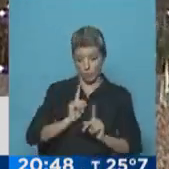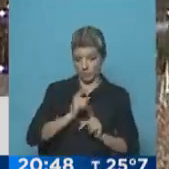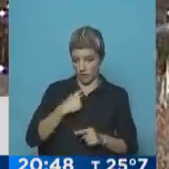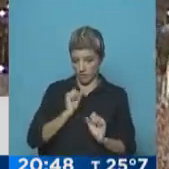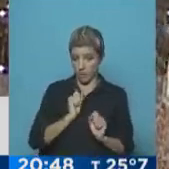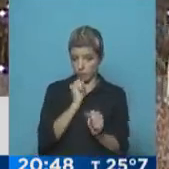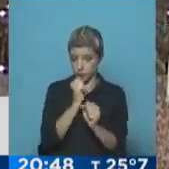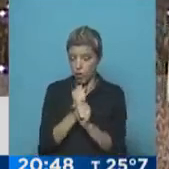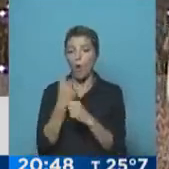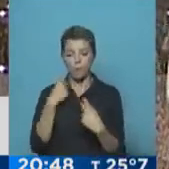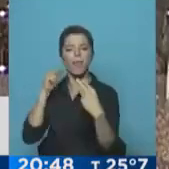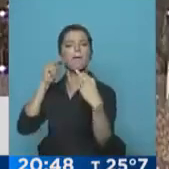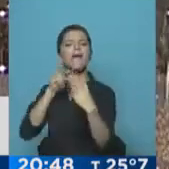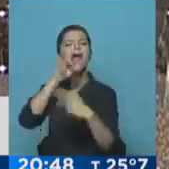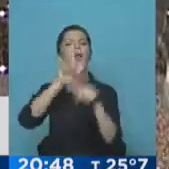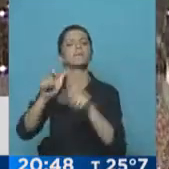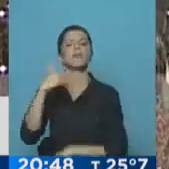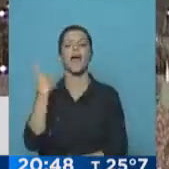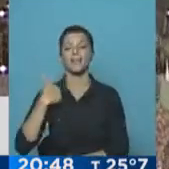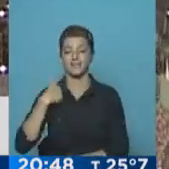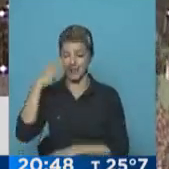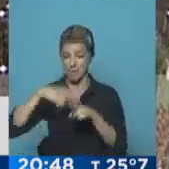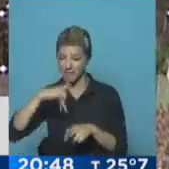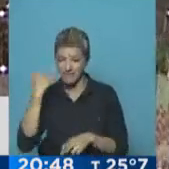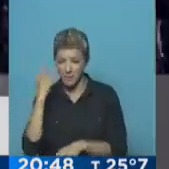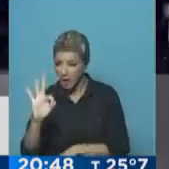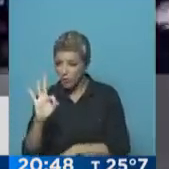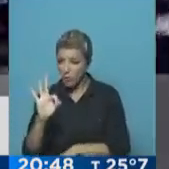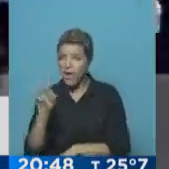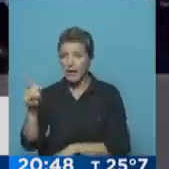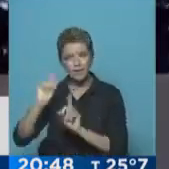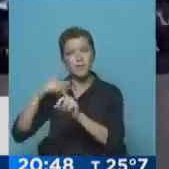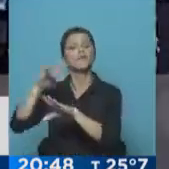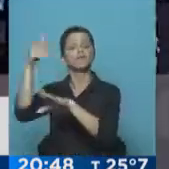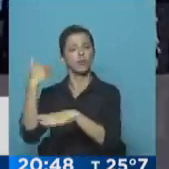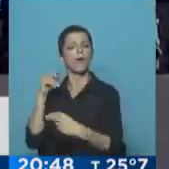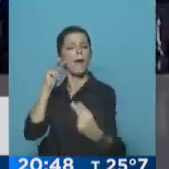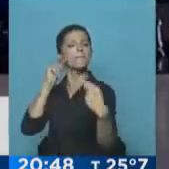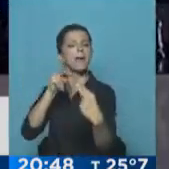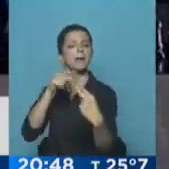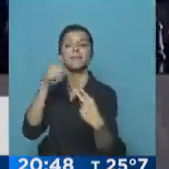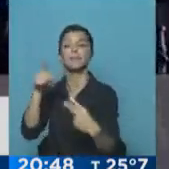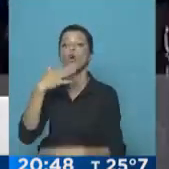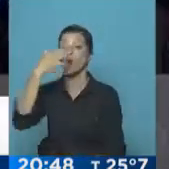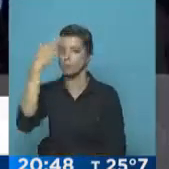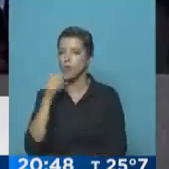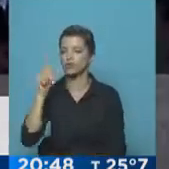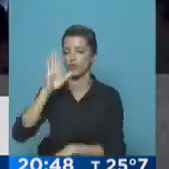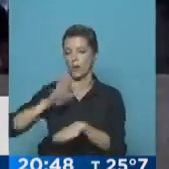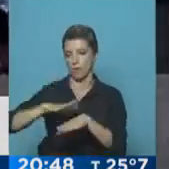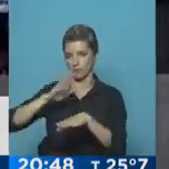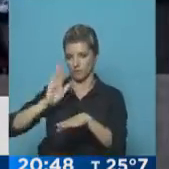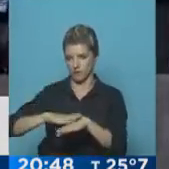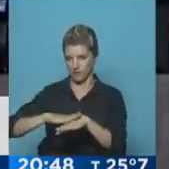ahora, mirar a los ojos a los argentinos en esa Plaza de Mayo y decir que ha cumplido con su